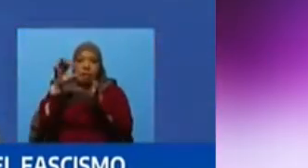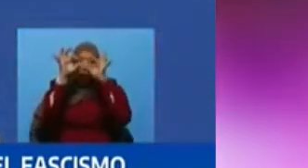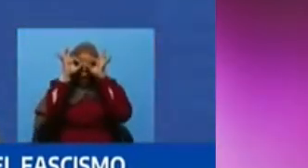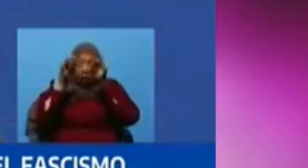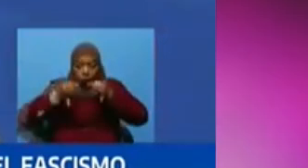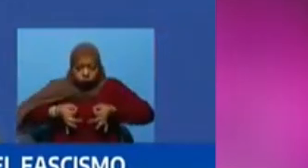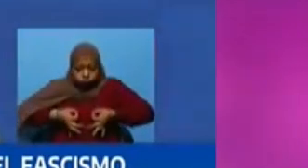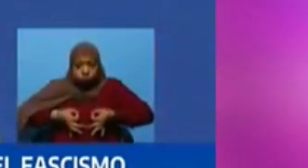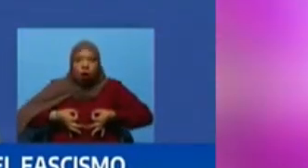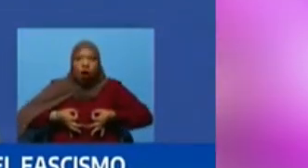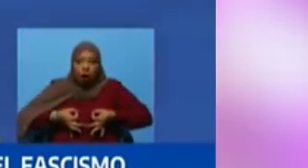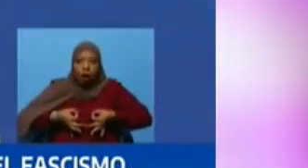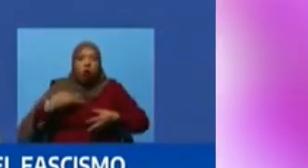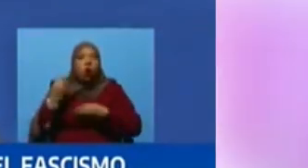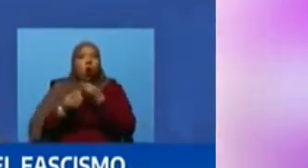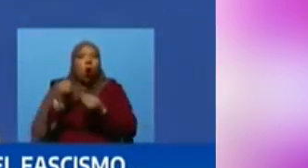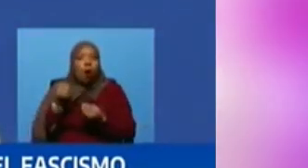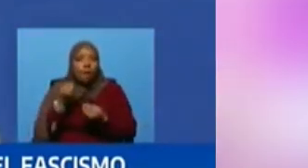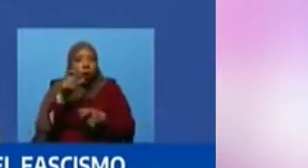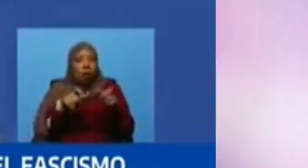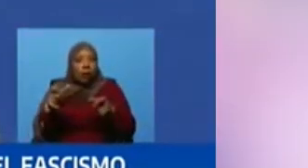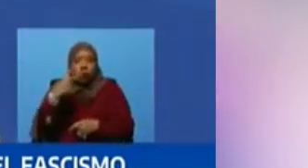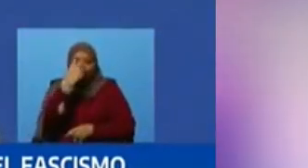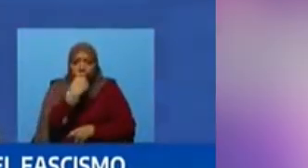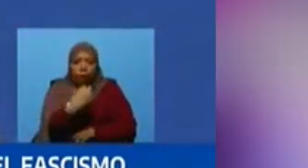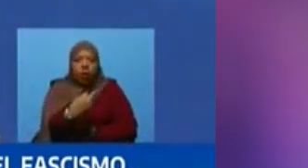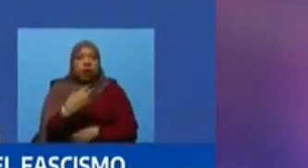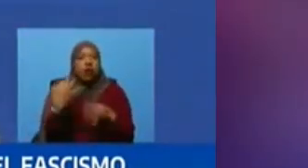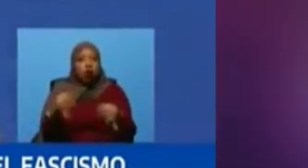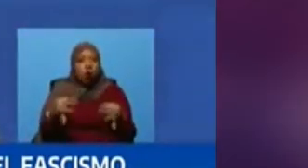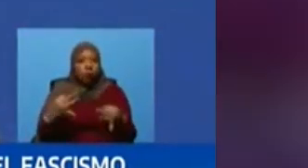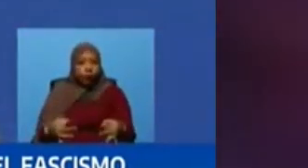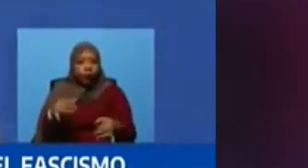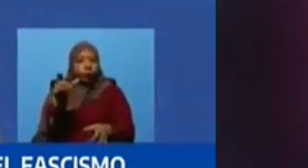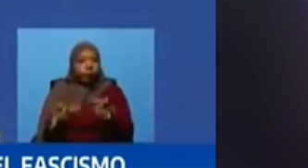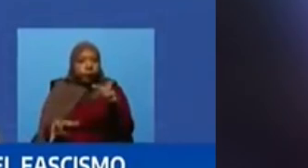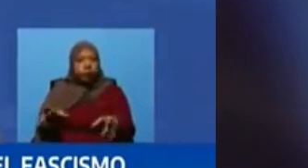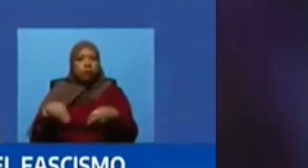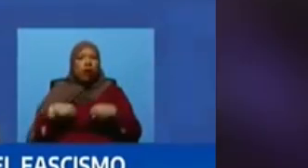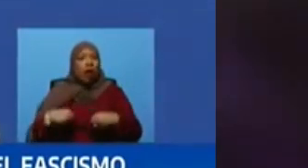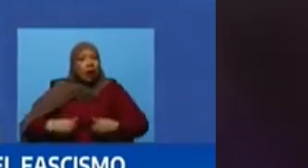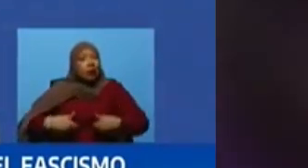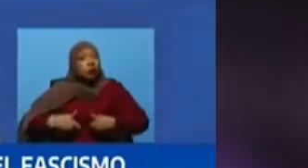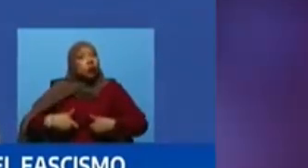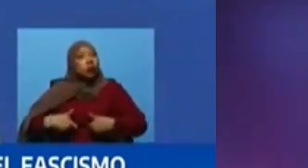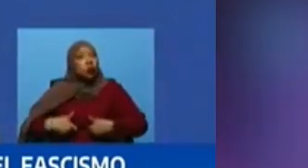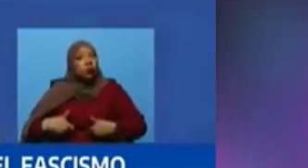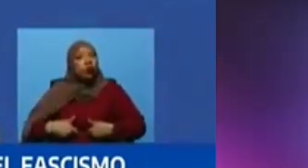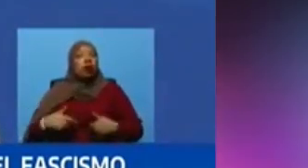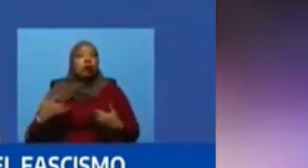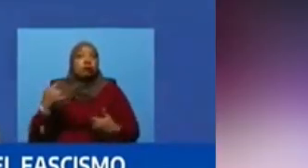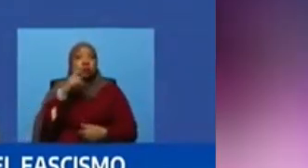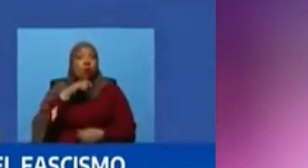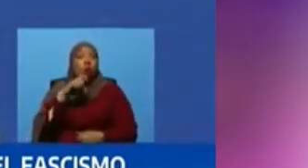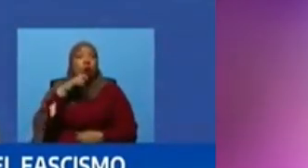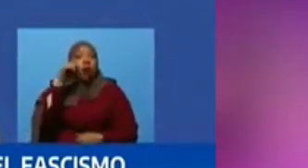más si viene del pueblo humilde, de la gente de a pie, de la gente que ha sufrido, de la gente que ha luchado,